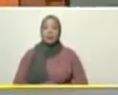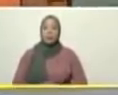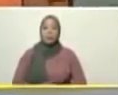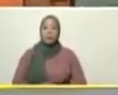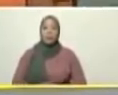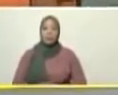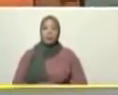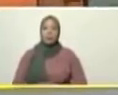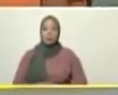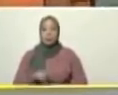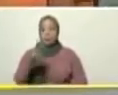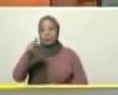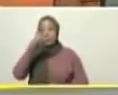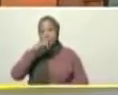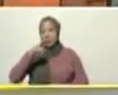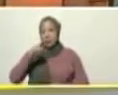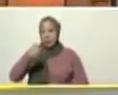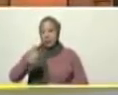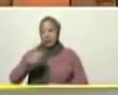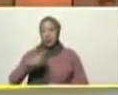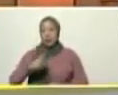esta hora se